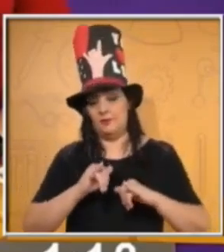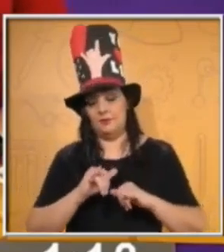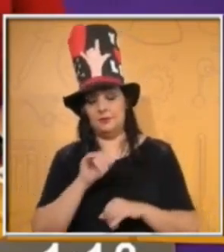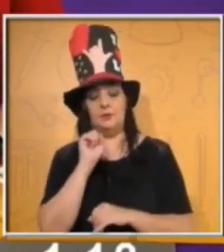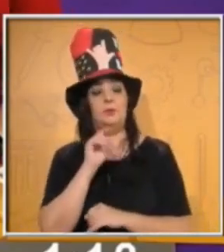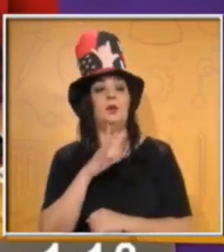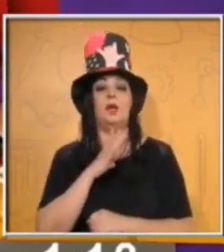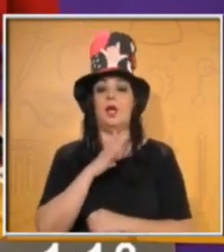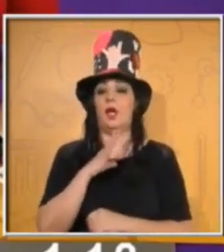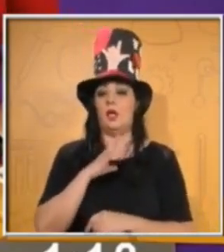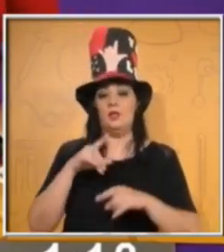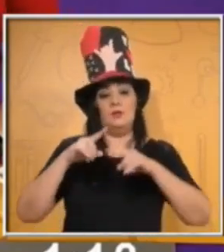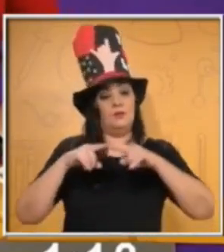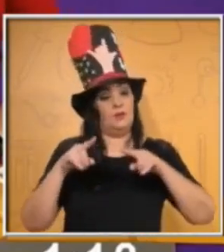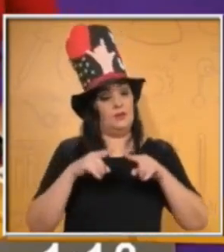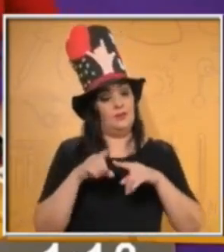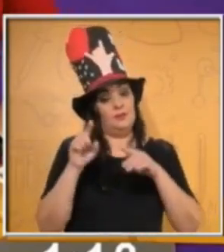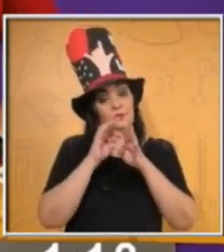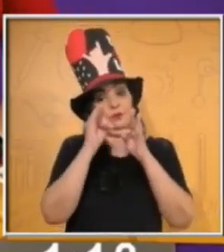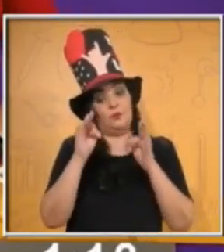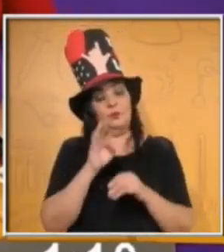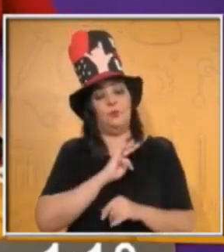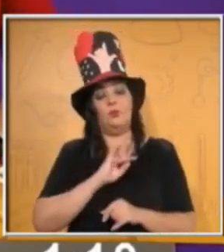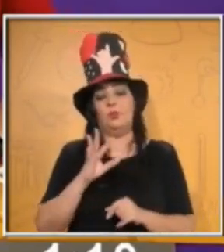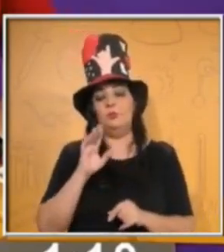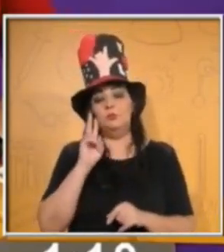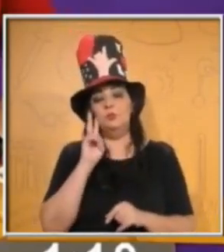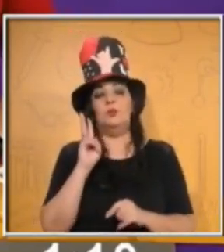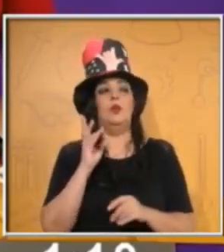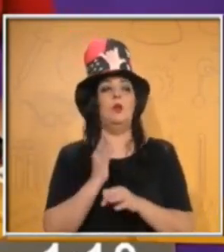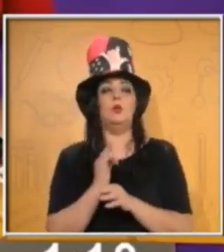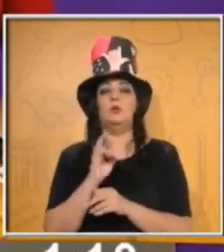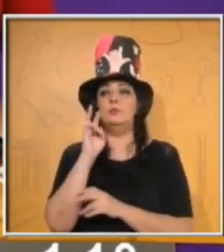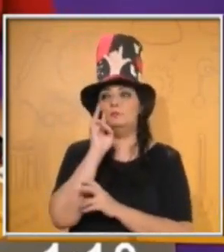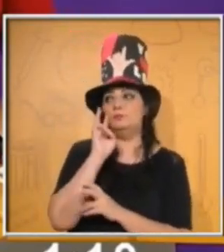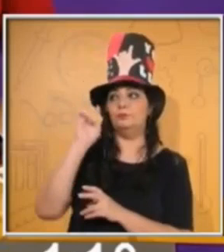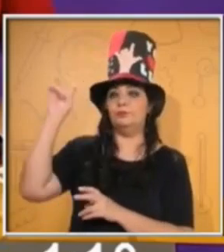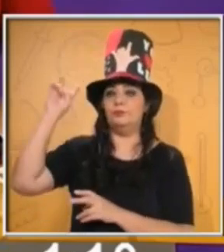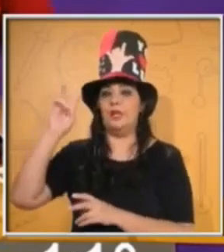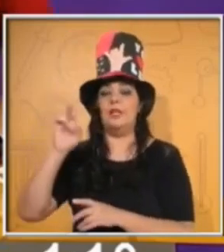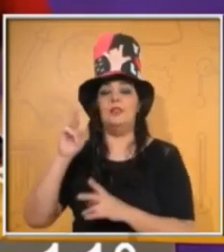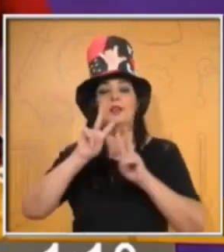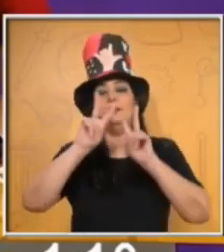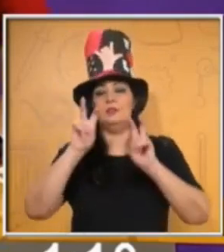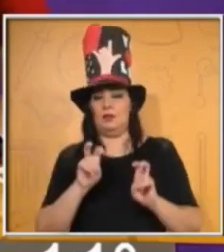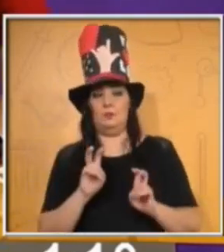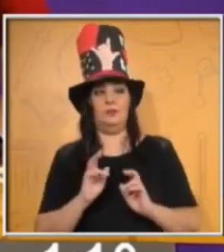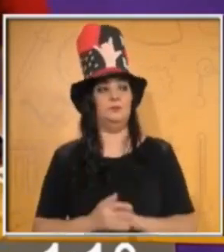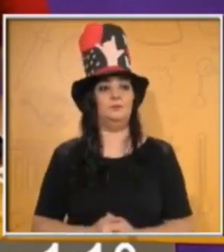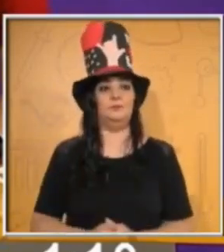mapas existen varios elementos que podemos rescatar. Ahorita en pantalla ustedes van a observar de lo que estamos hablando.